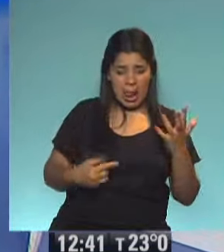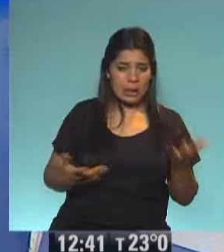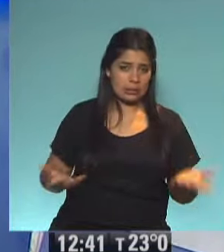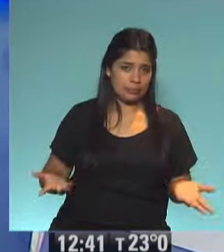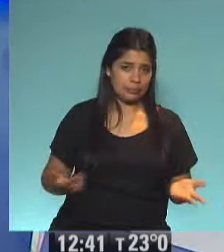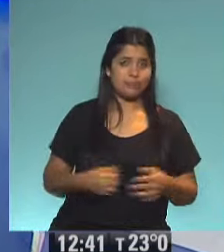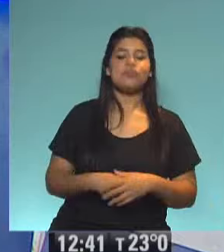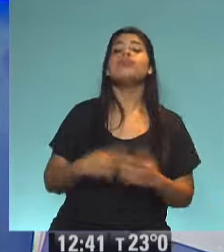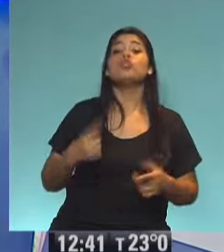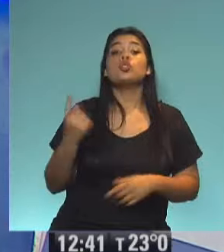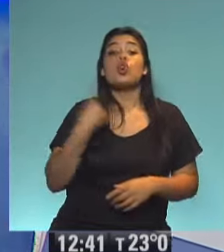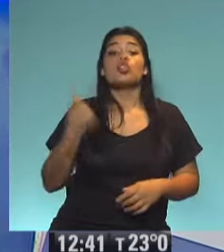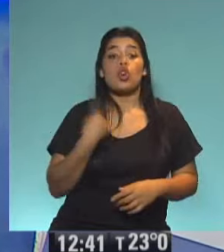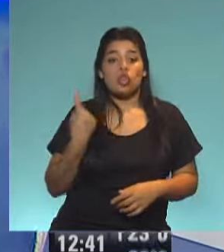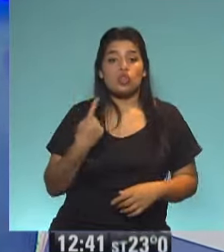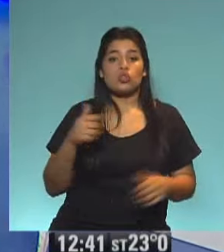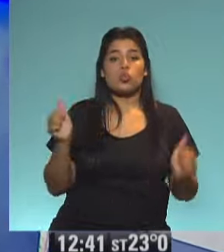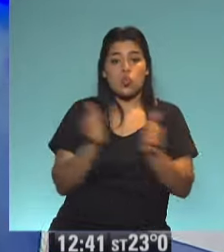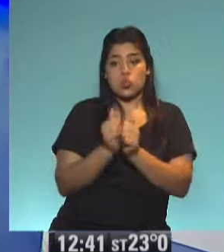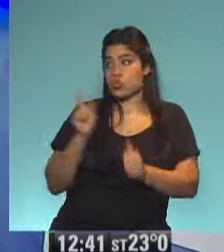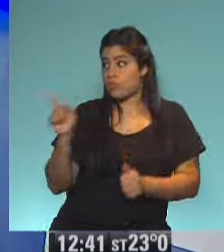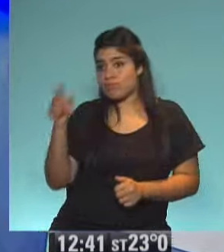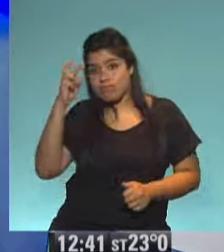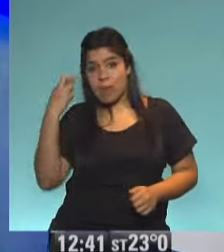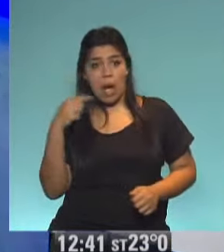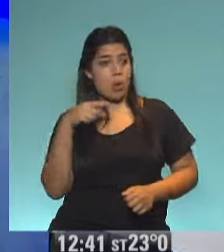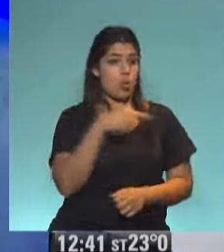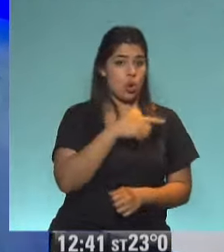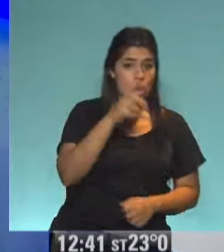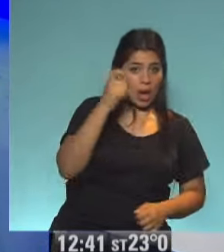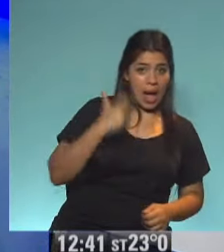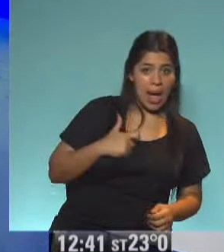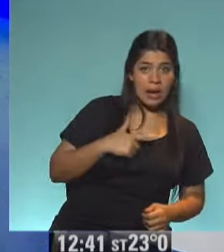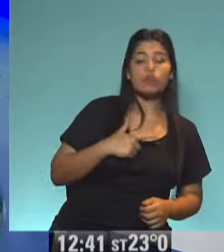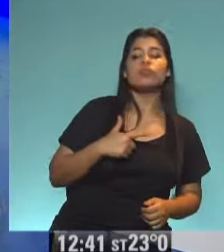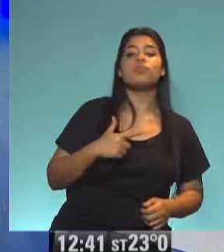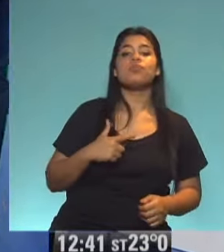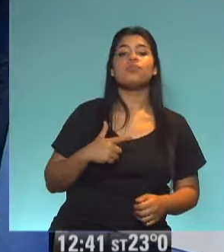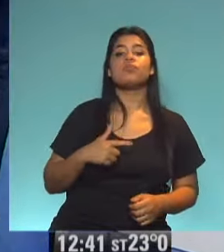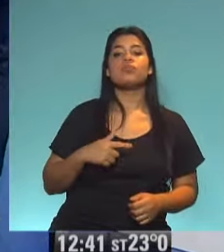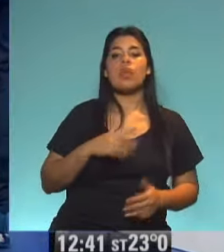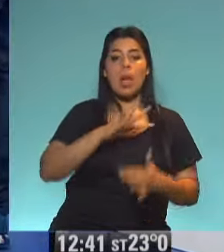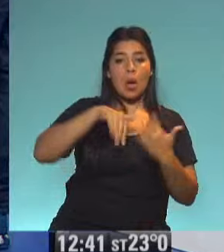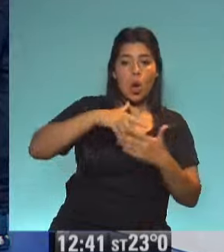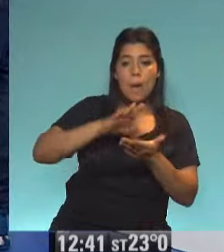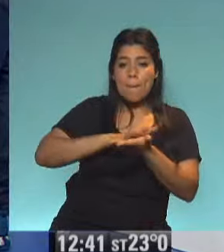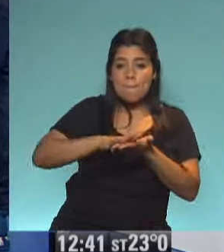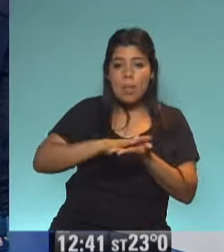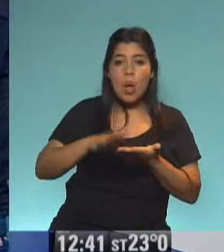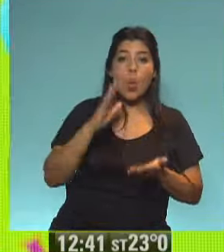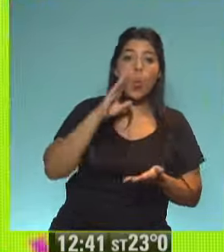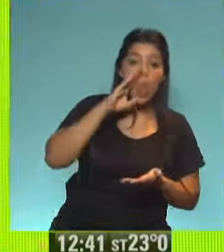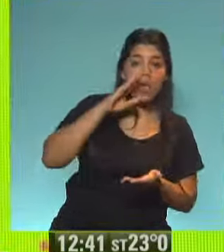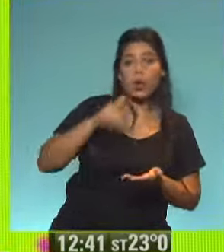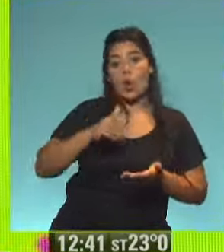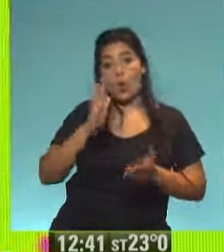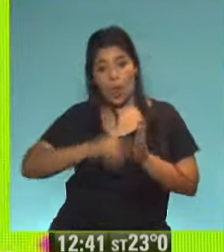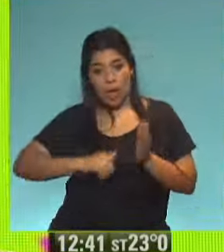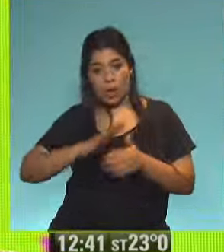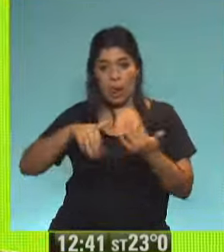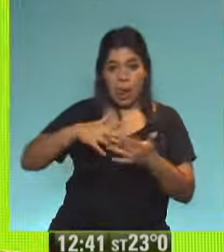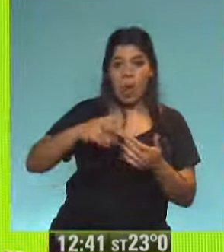haciendo con los chicos acá con Caro y Pablo y que los invitamos a los chicos que hagan, es que haciendo esta mezcla con los colores primarios blanco y negro podemos obtener